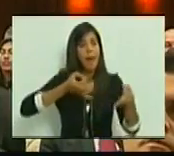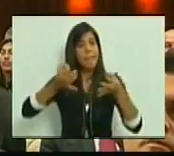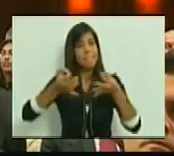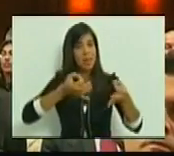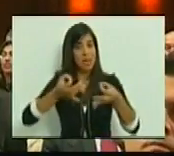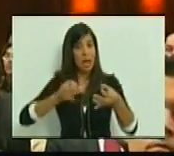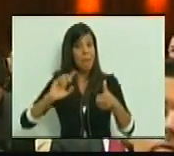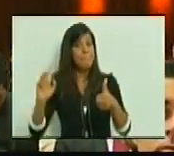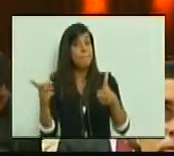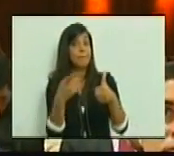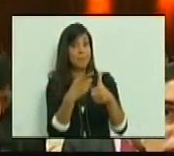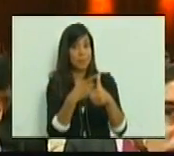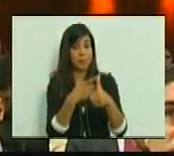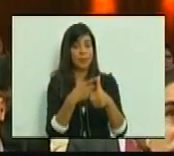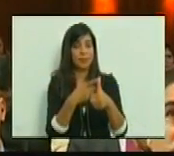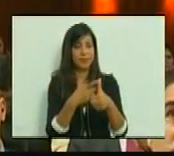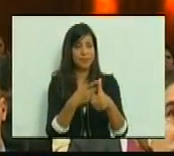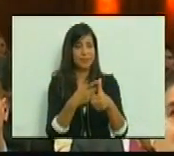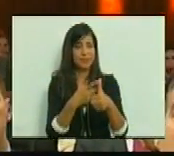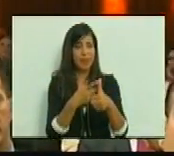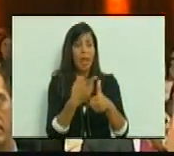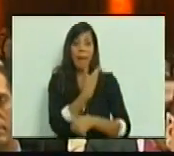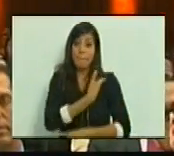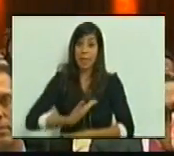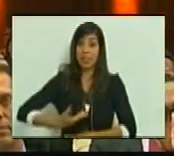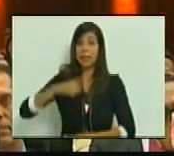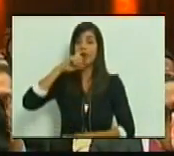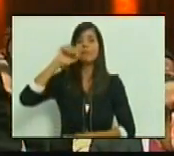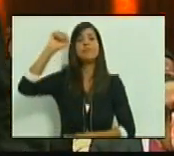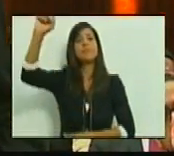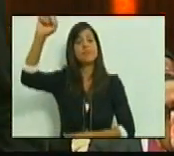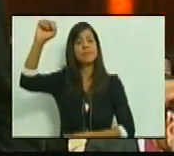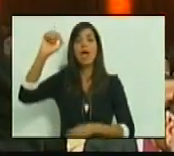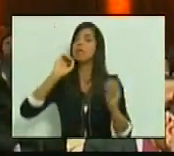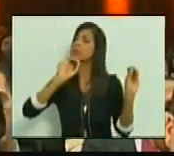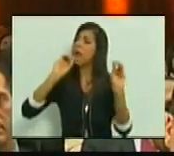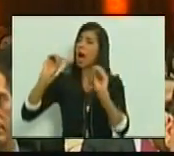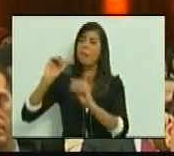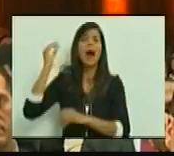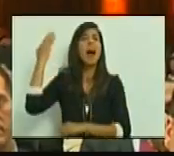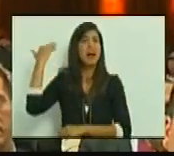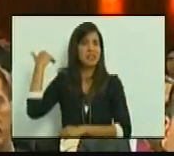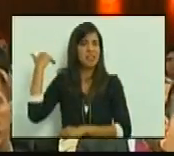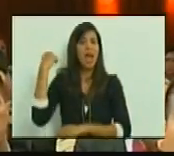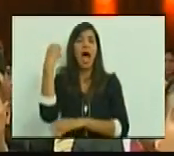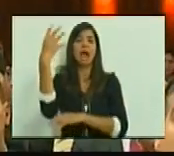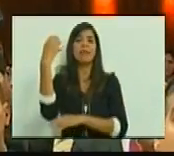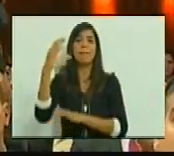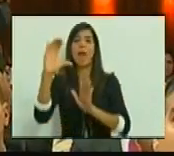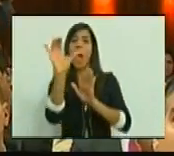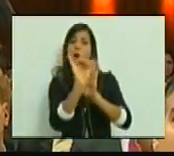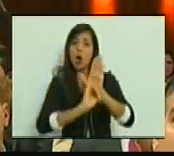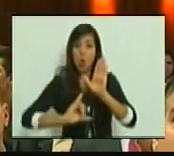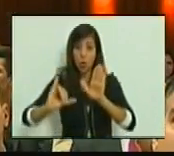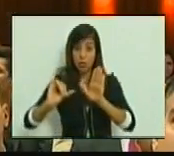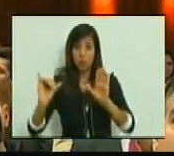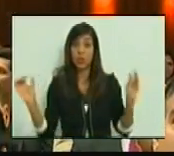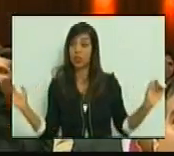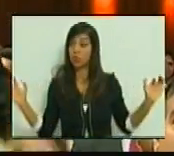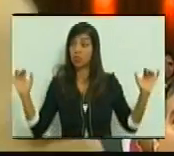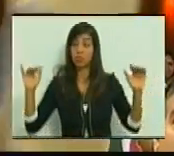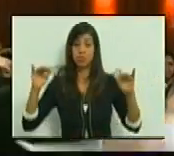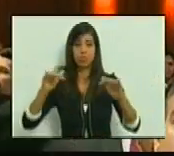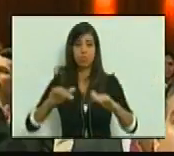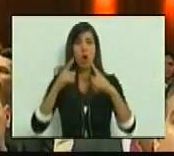es que cuando el presidente Nicolás Maduro convocó a la Asamblea Nacional Constituyente en